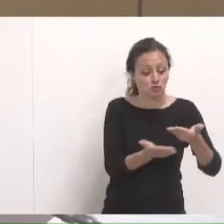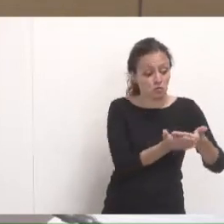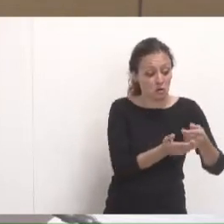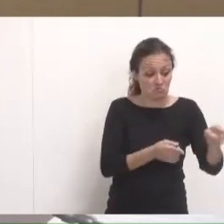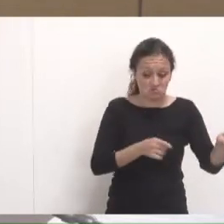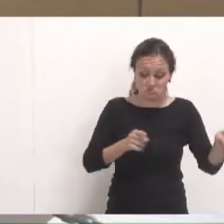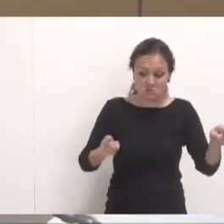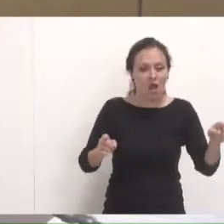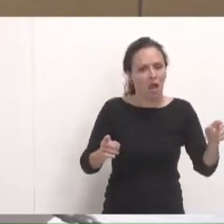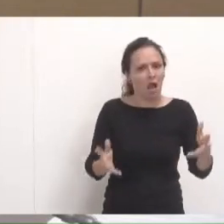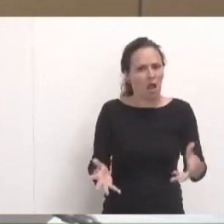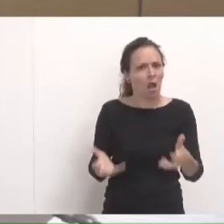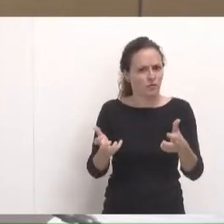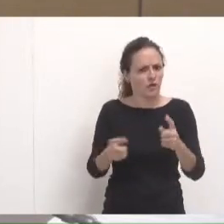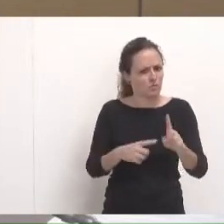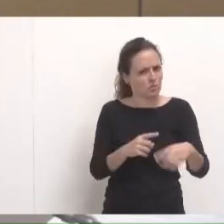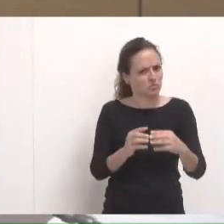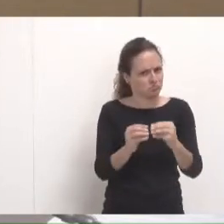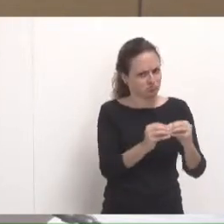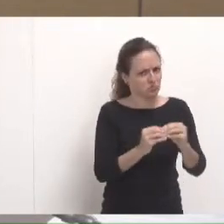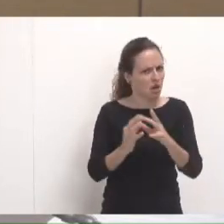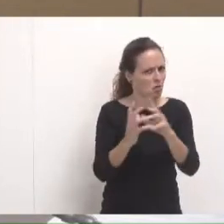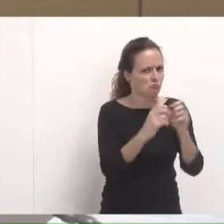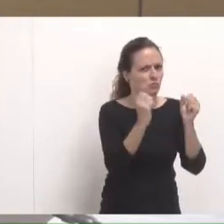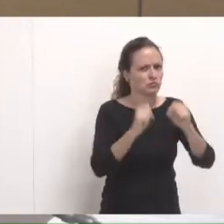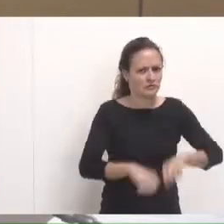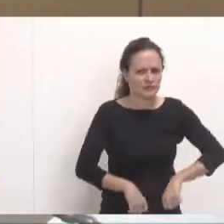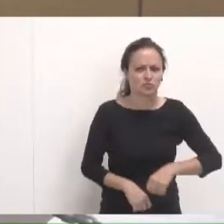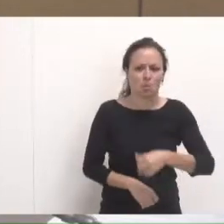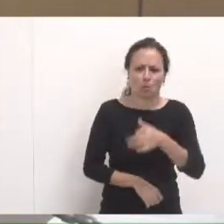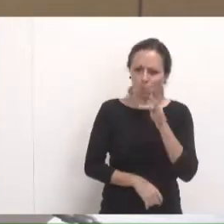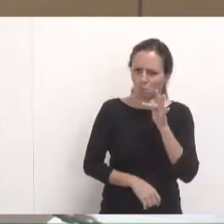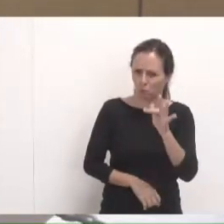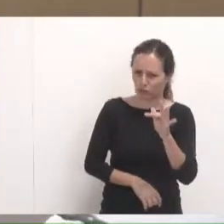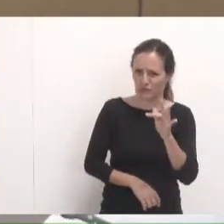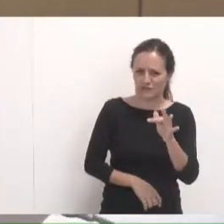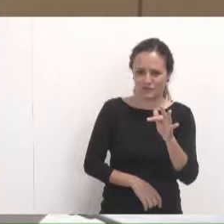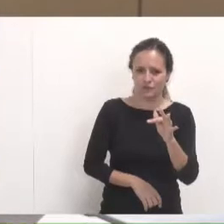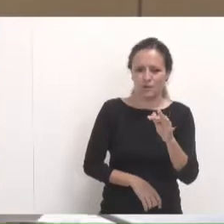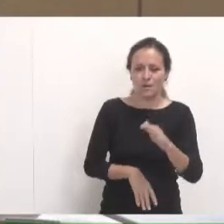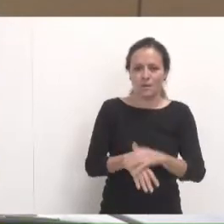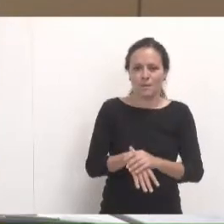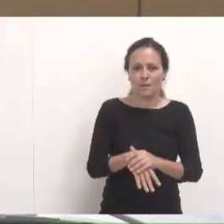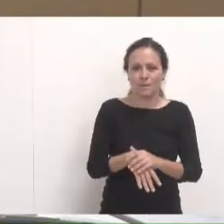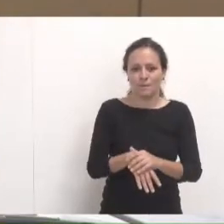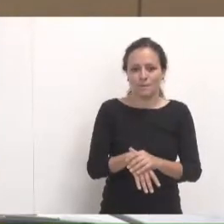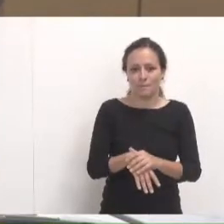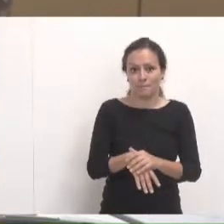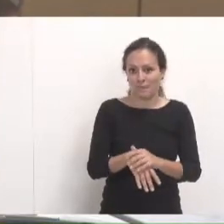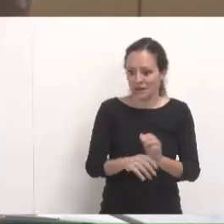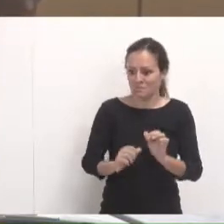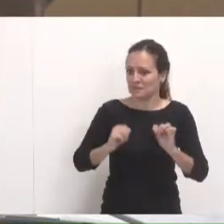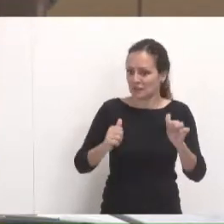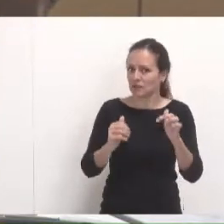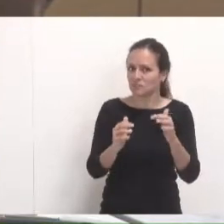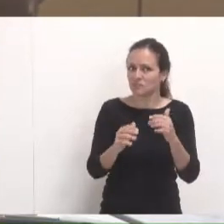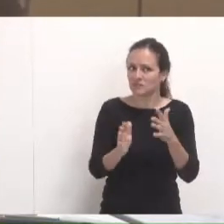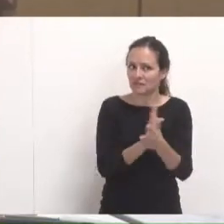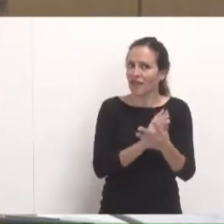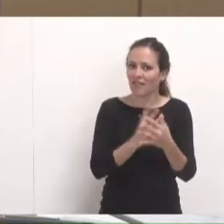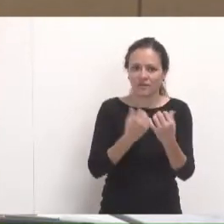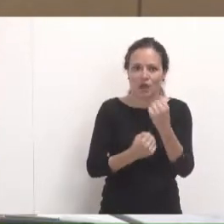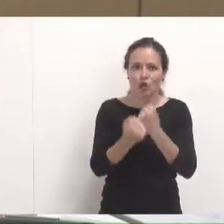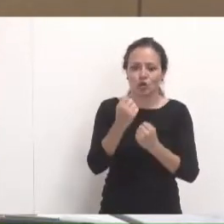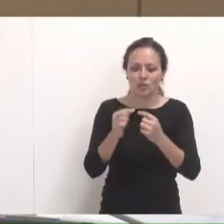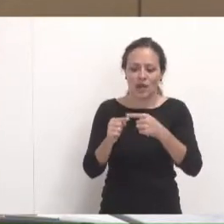llegó a un consenso muy positivo para iniciar. Está claro que la apuesta tiene que ser por esa economía circular y por